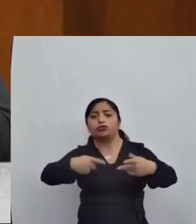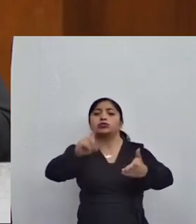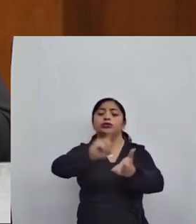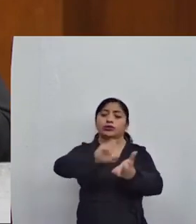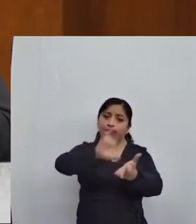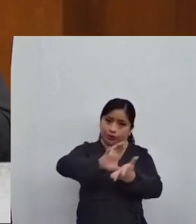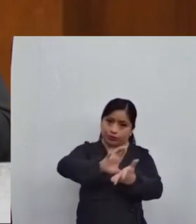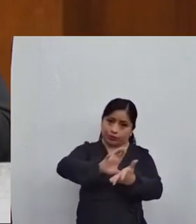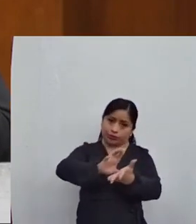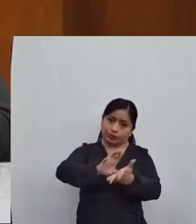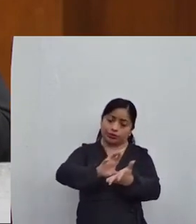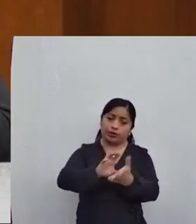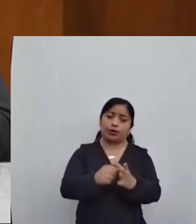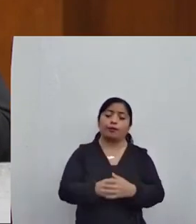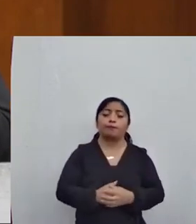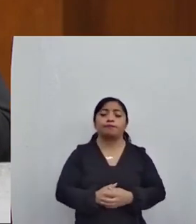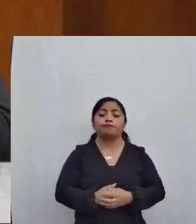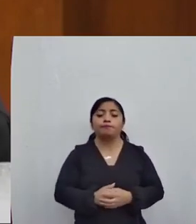discapacidad.